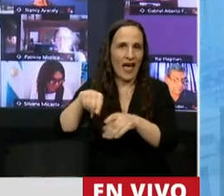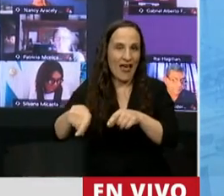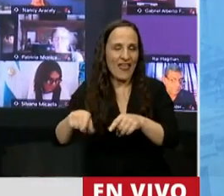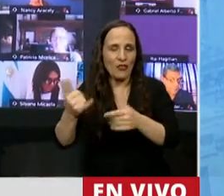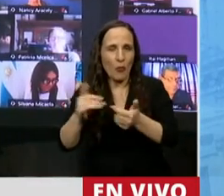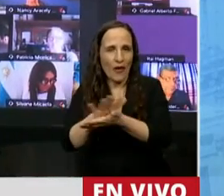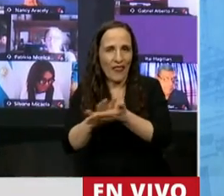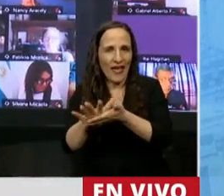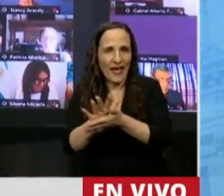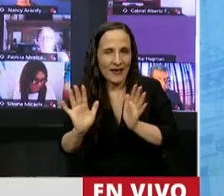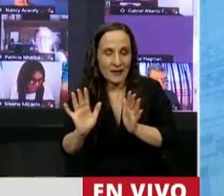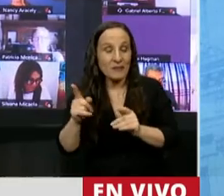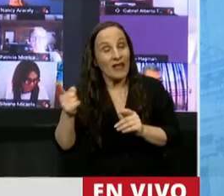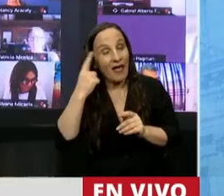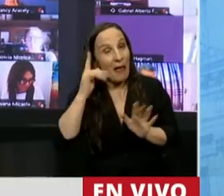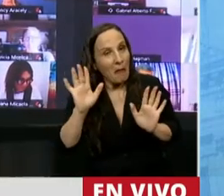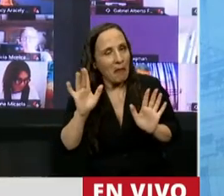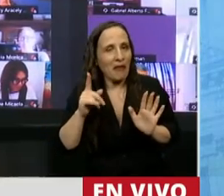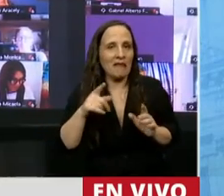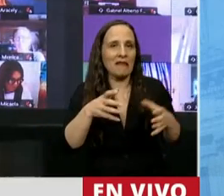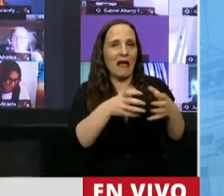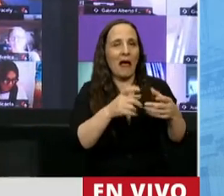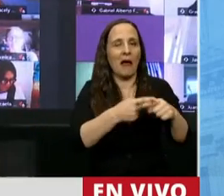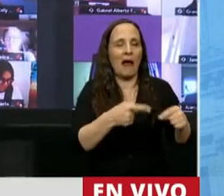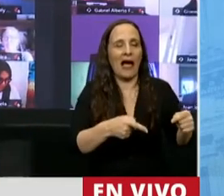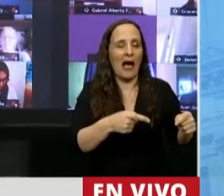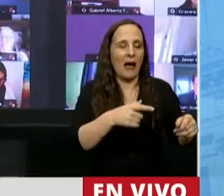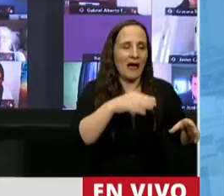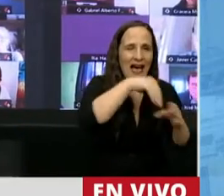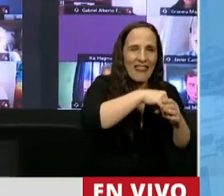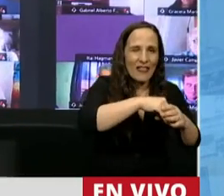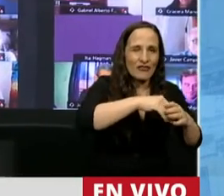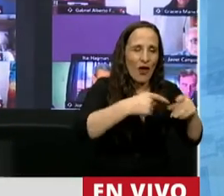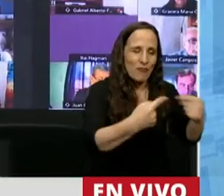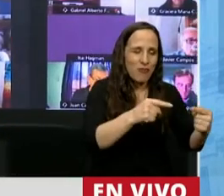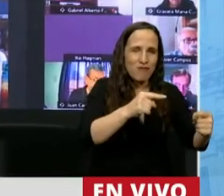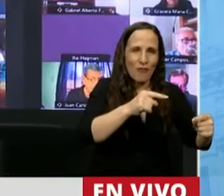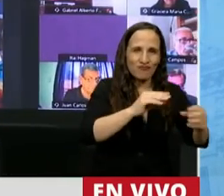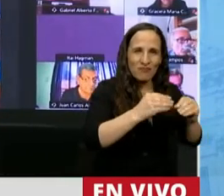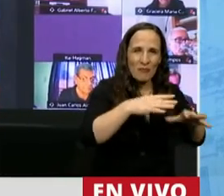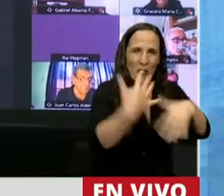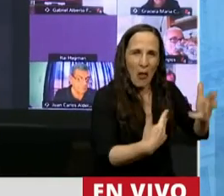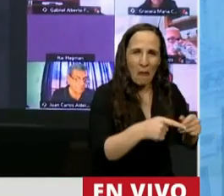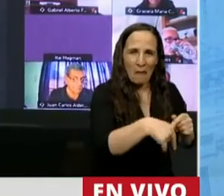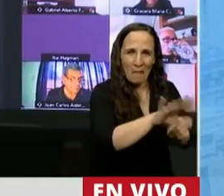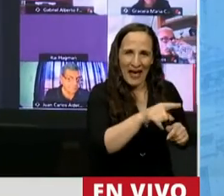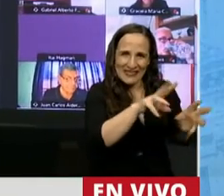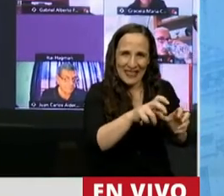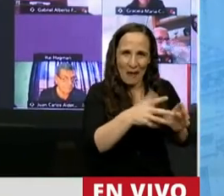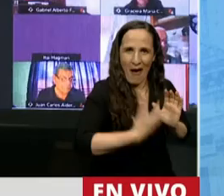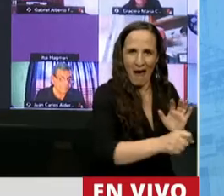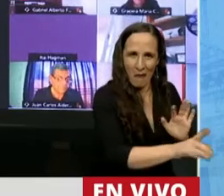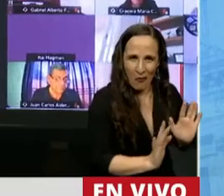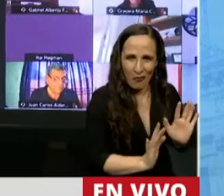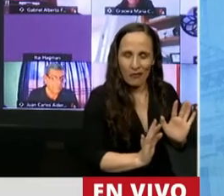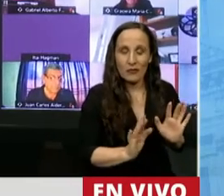especula que, en contraste, la oposición tendrá más complejidades para afrontar este asunto.